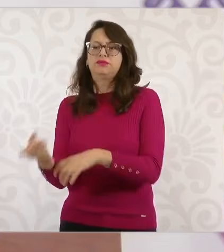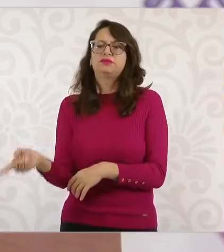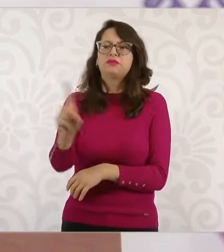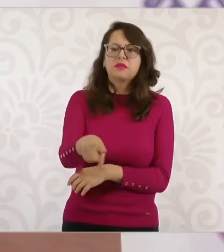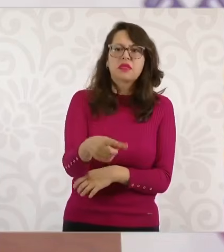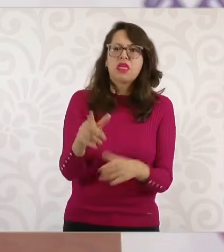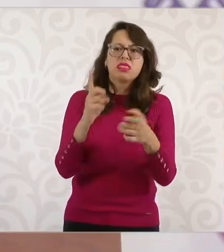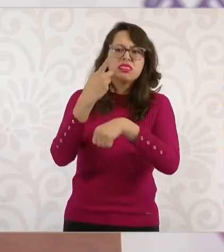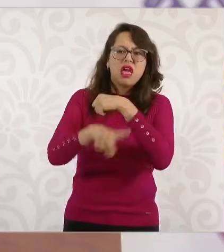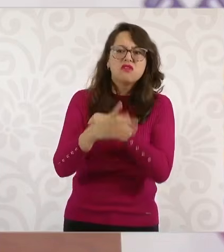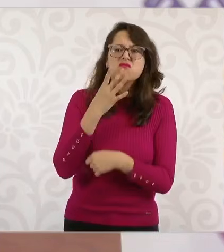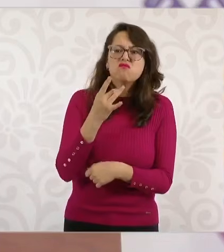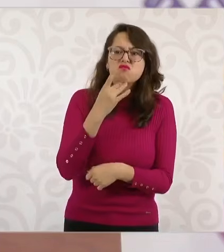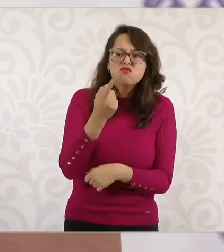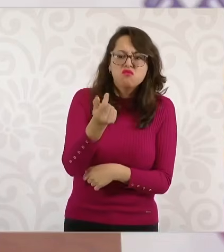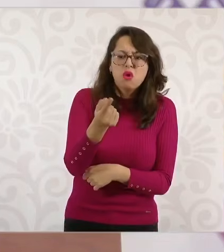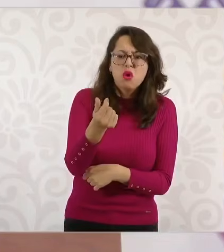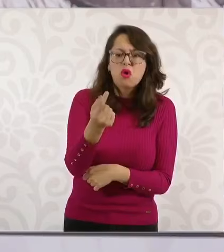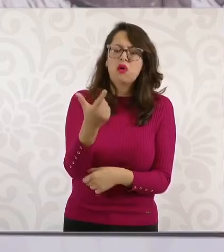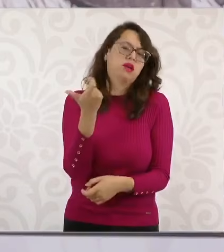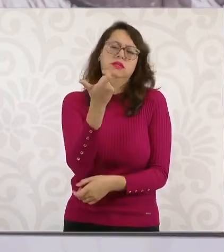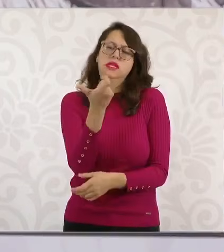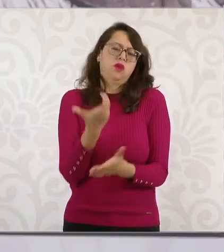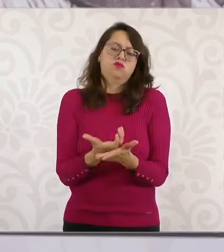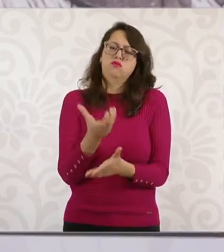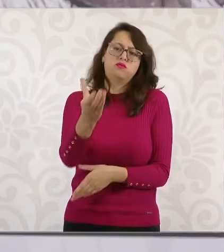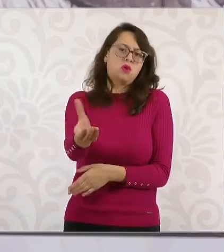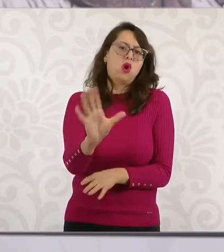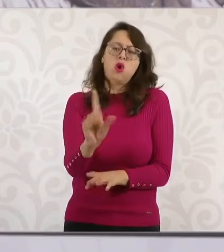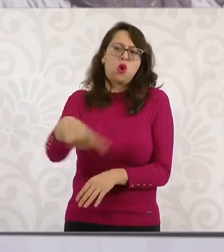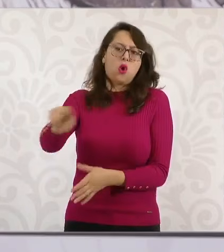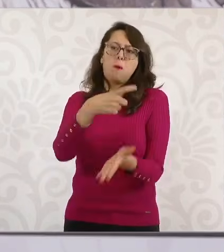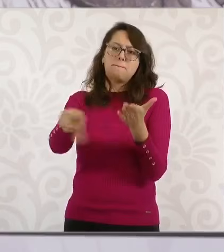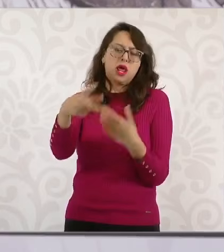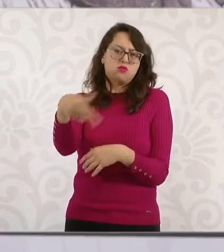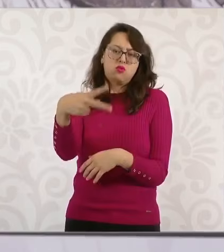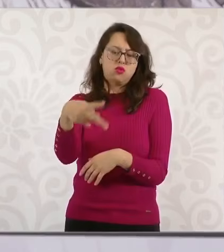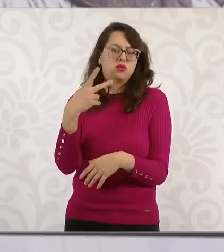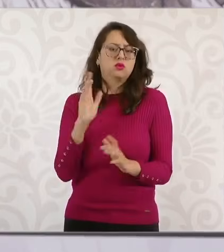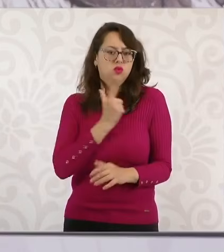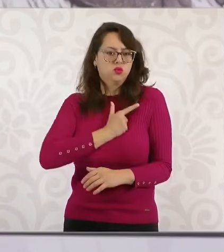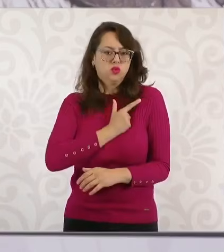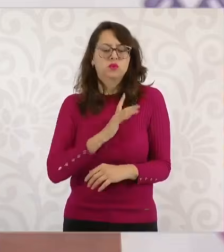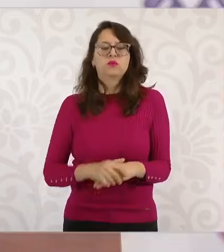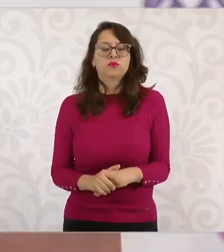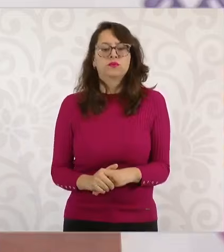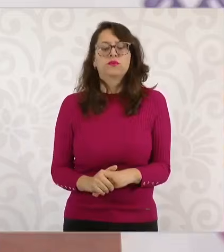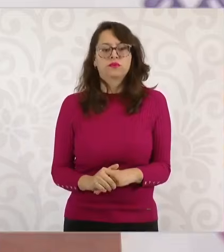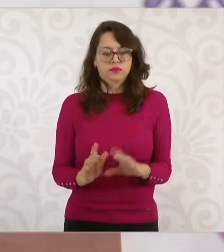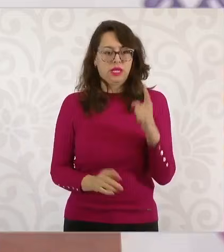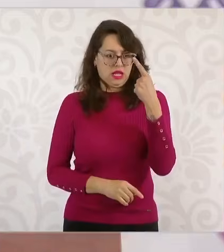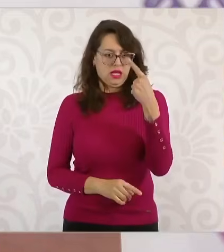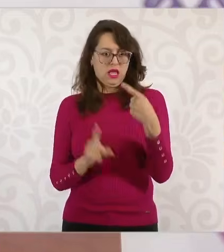adicional para que ellos mismos compraran los enseres que se habían dañado. Entonces, falta la entrega de los enseres. Esa es una que